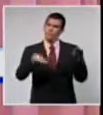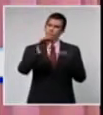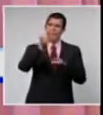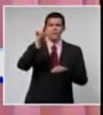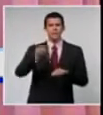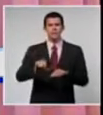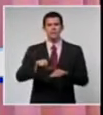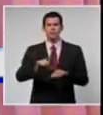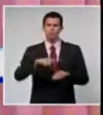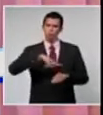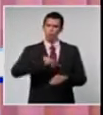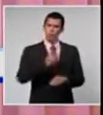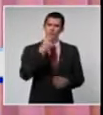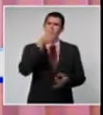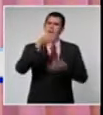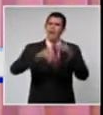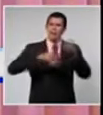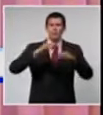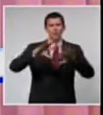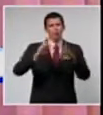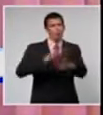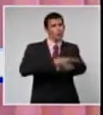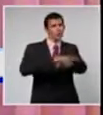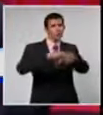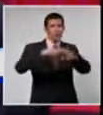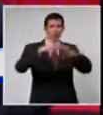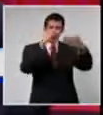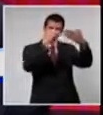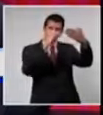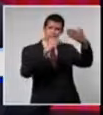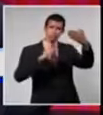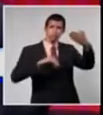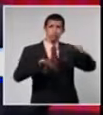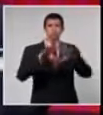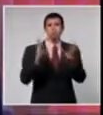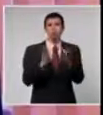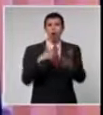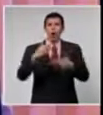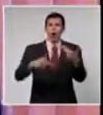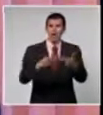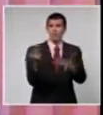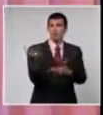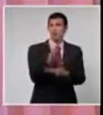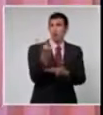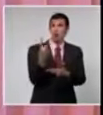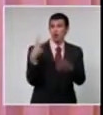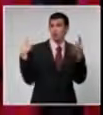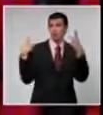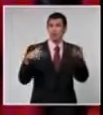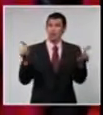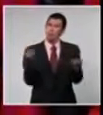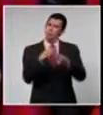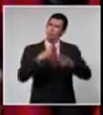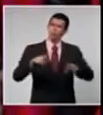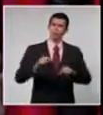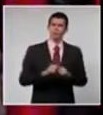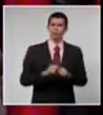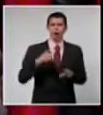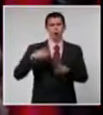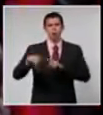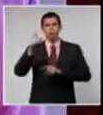las fecundas obras creadas por el compositor, músico y pedagogo Alfredo Díez Nieto y el historiador, investigador